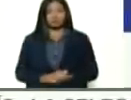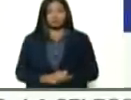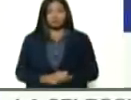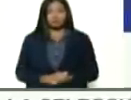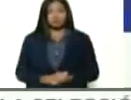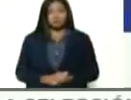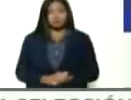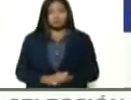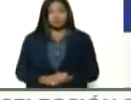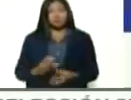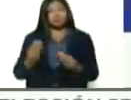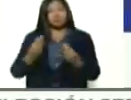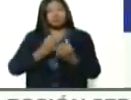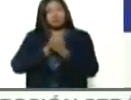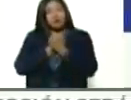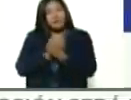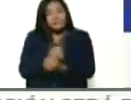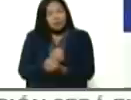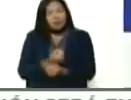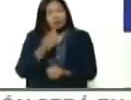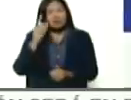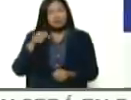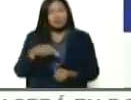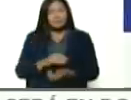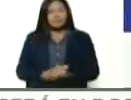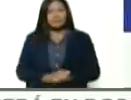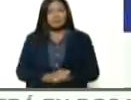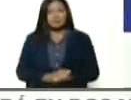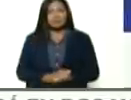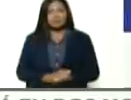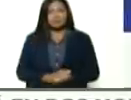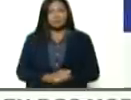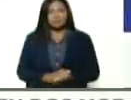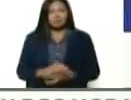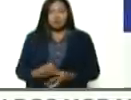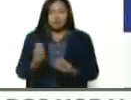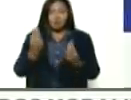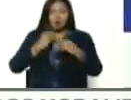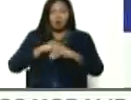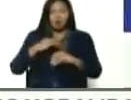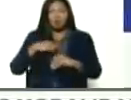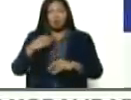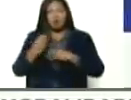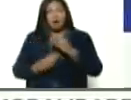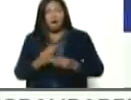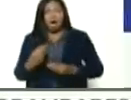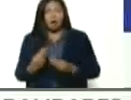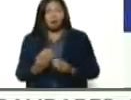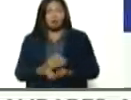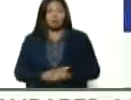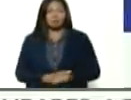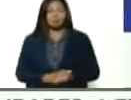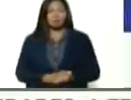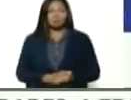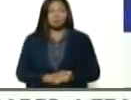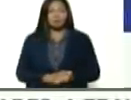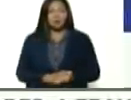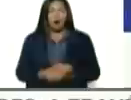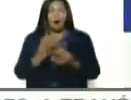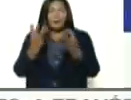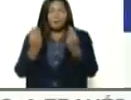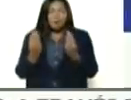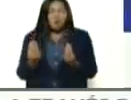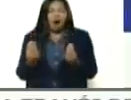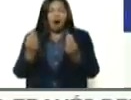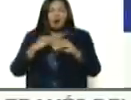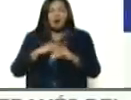con mucho amor y con mucha convicción de lo que hago de lo que hacemos mucha convicción